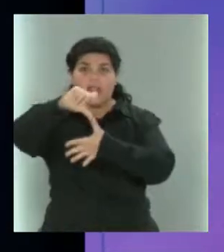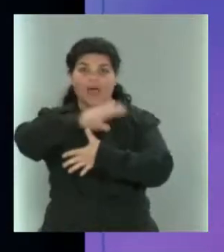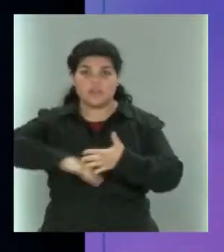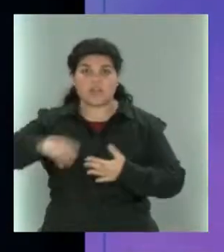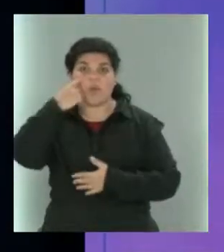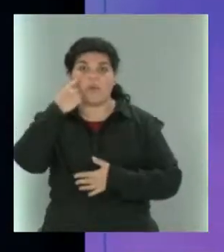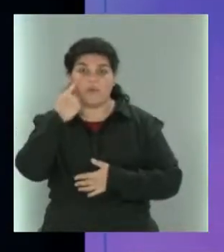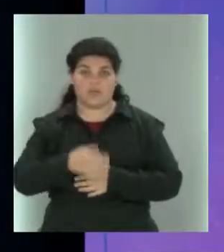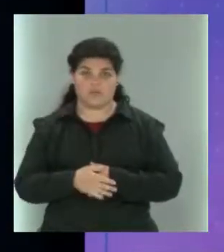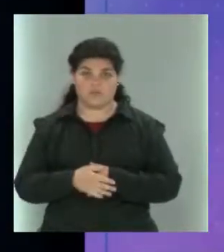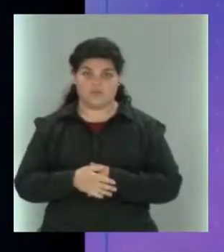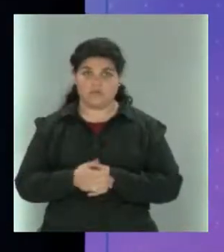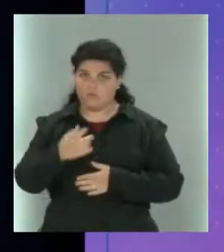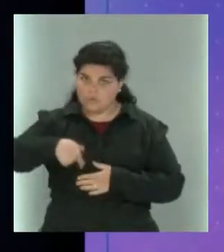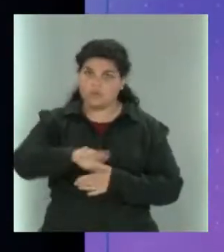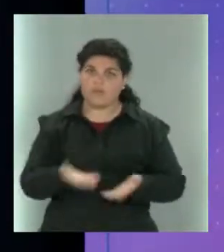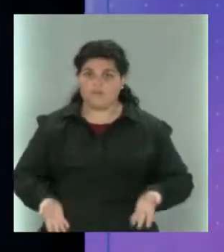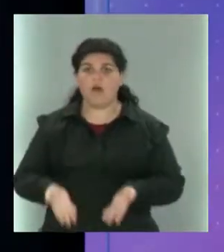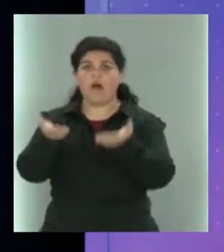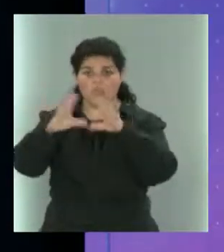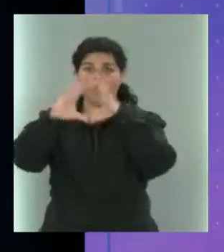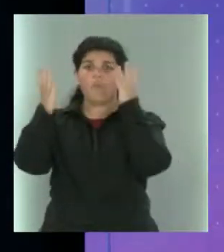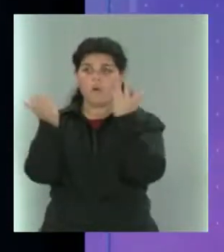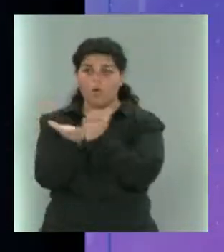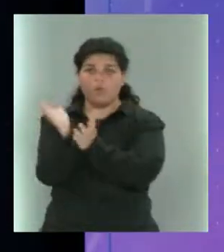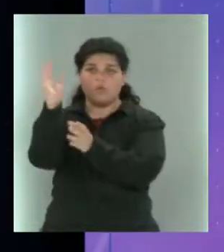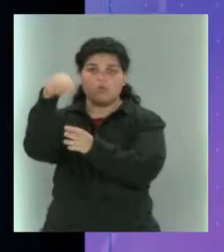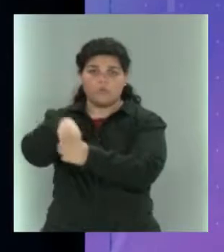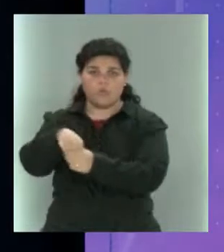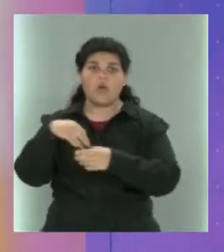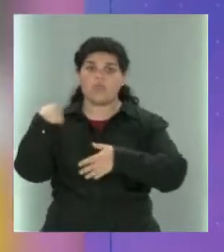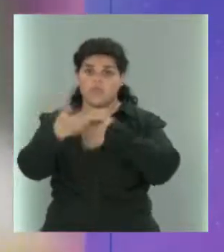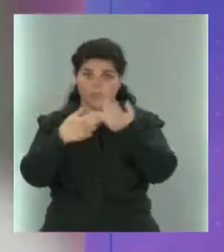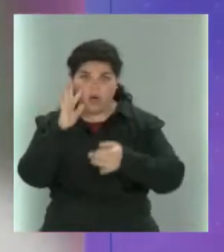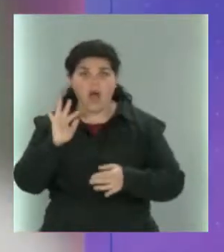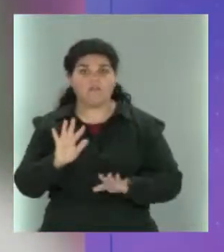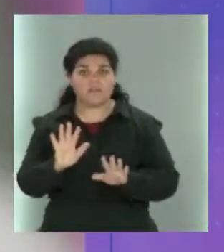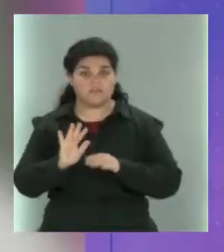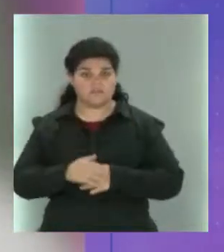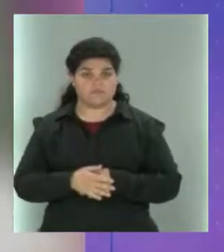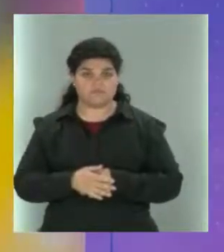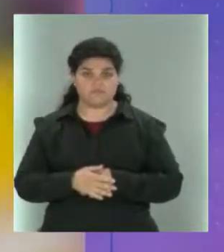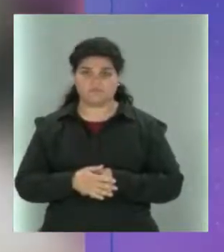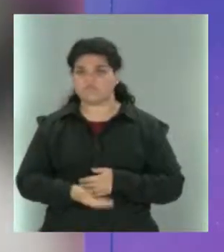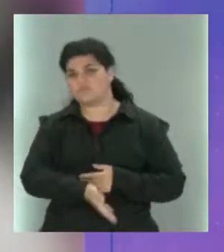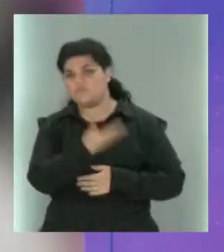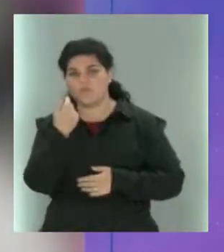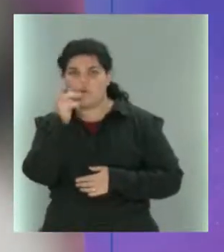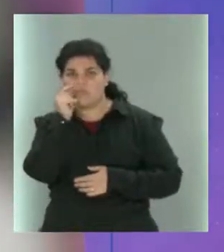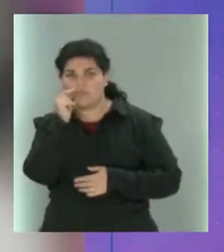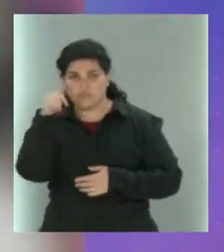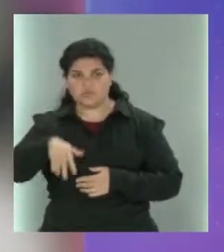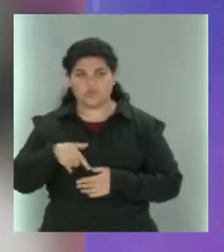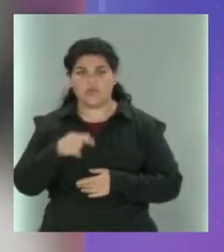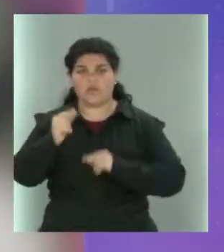sí, insértense en el mundo o van a ver lo que les pasa. Vamos, papá, estoy economizando para